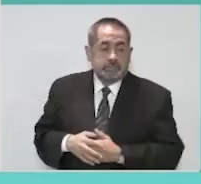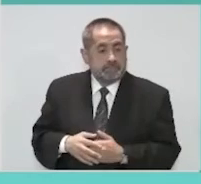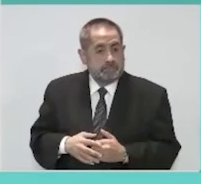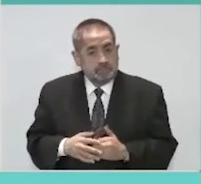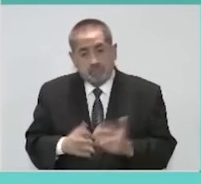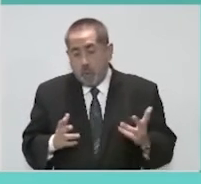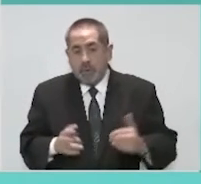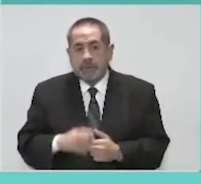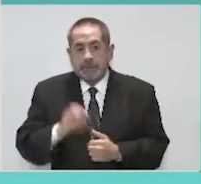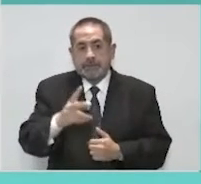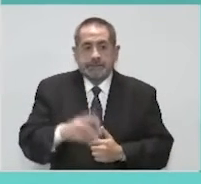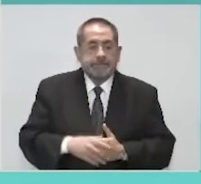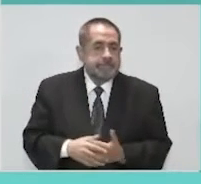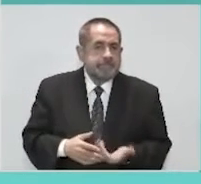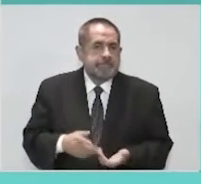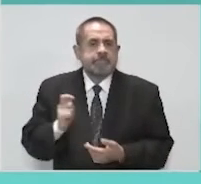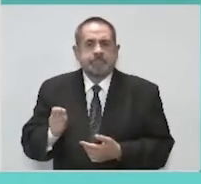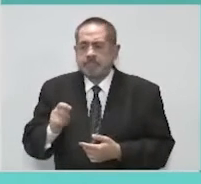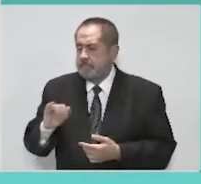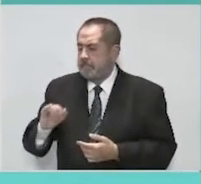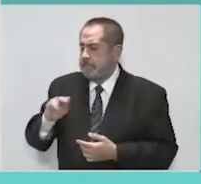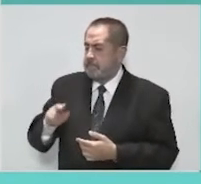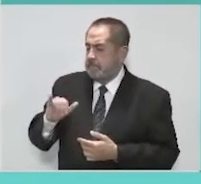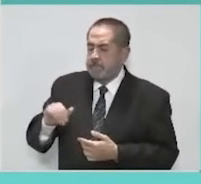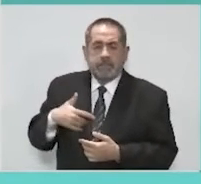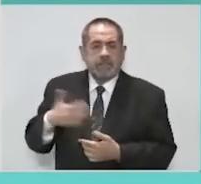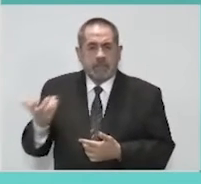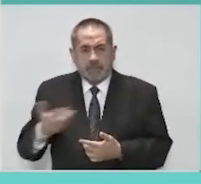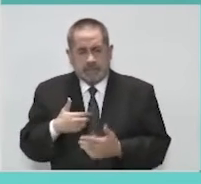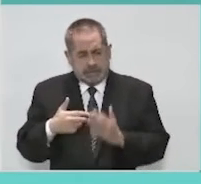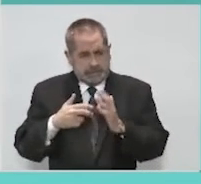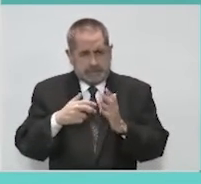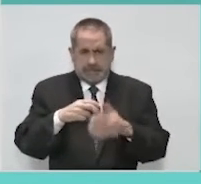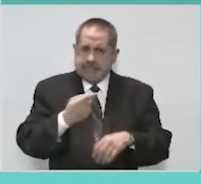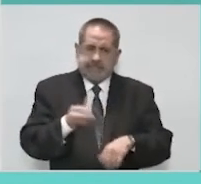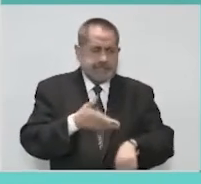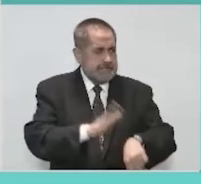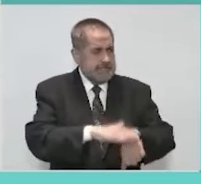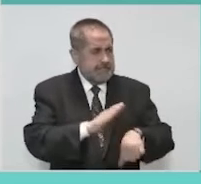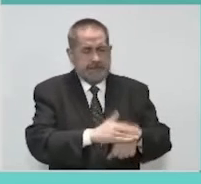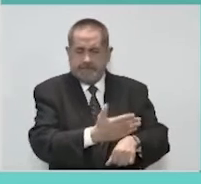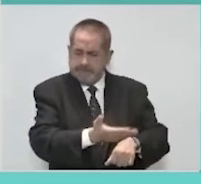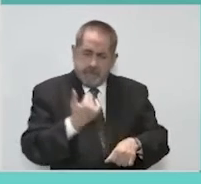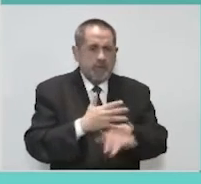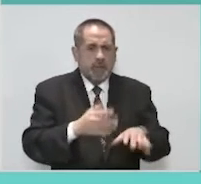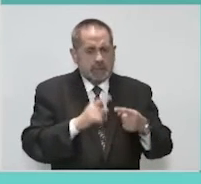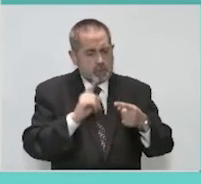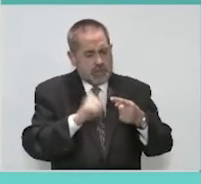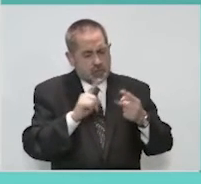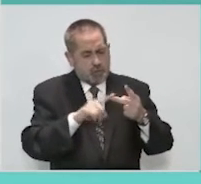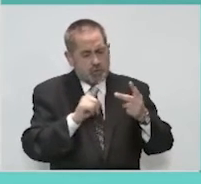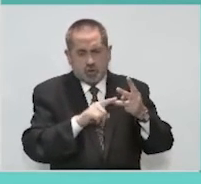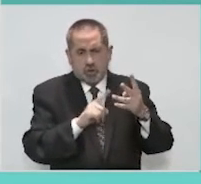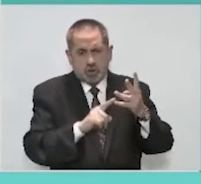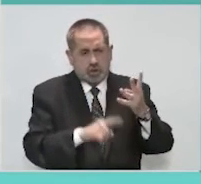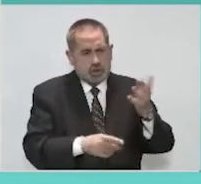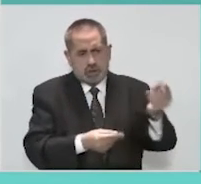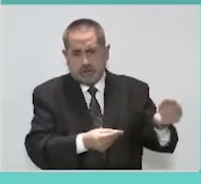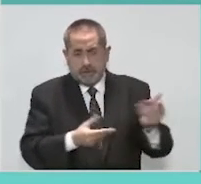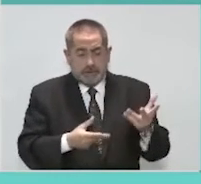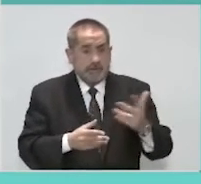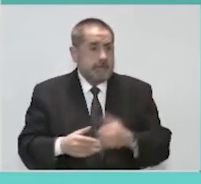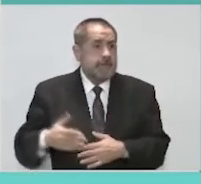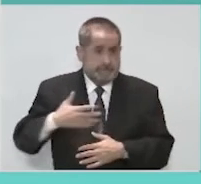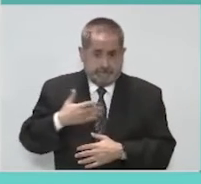pues nosotros entonces le hicimos unos requerimientos de información adicional el inai